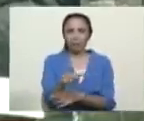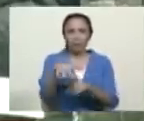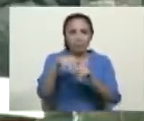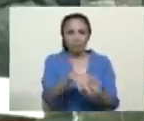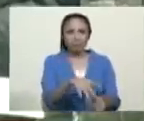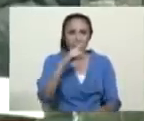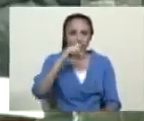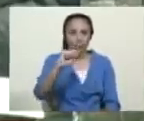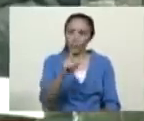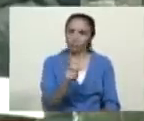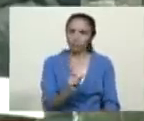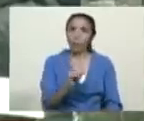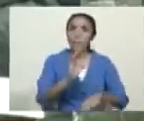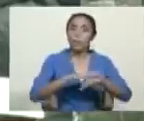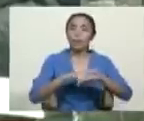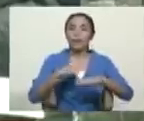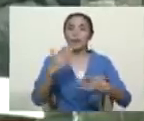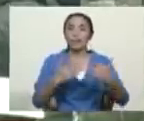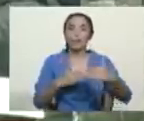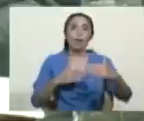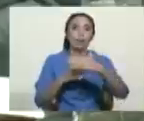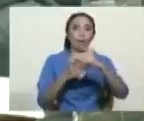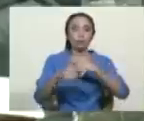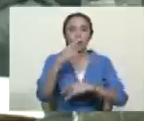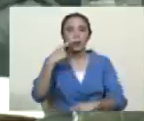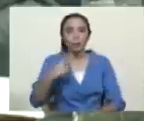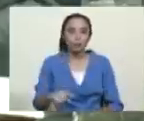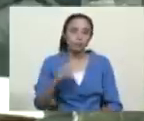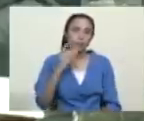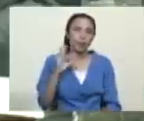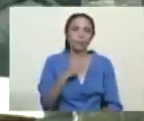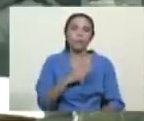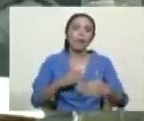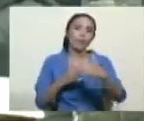¿por qué se opone Rusia a esto? Pues muy claramente,